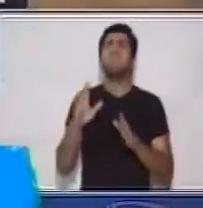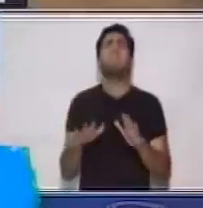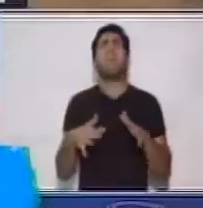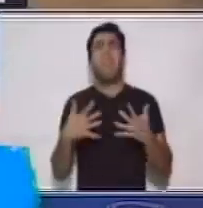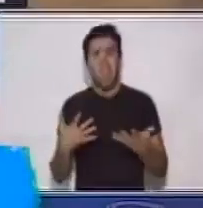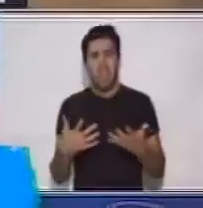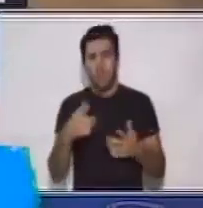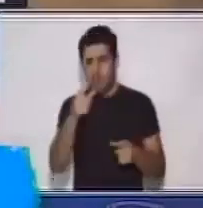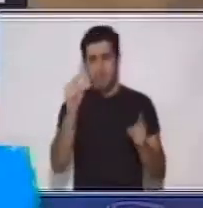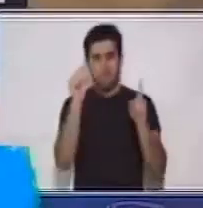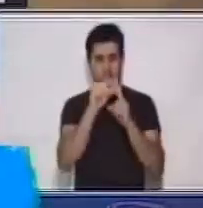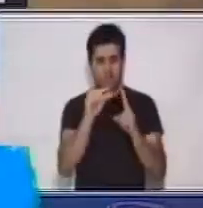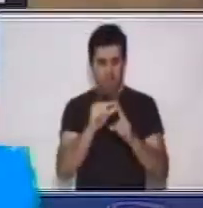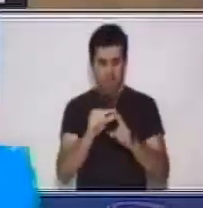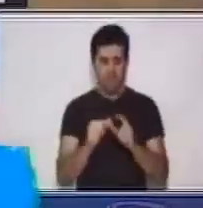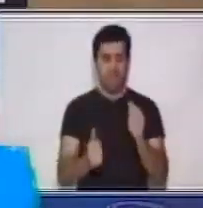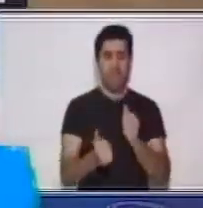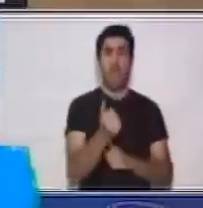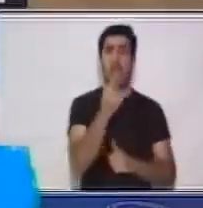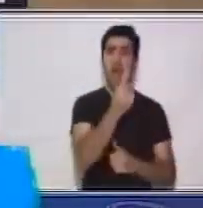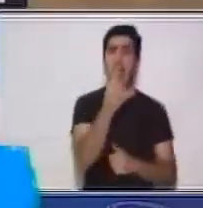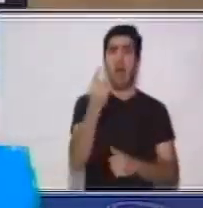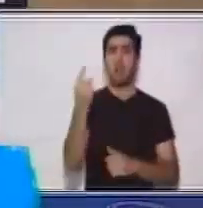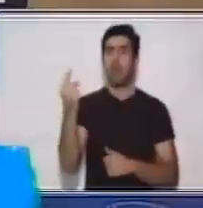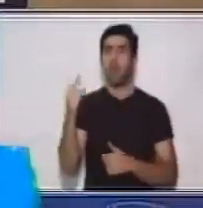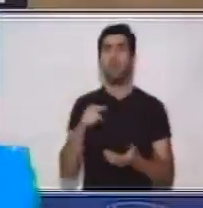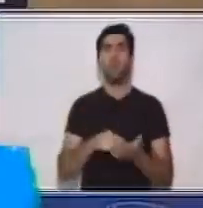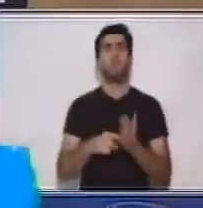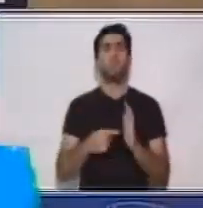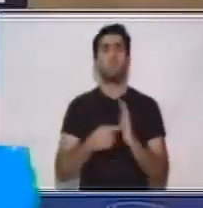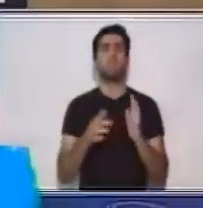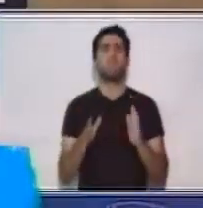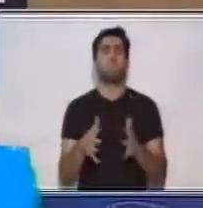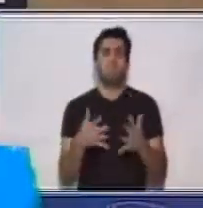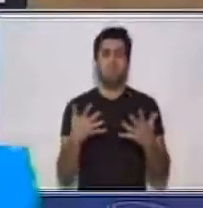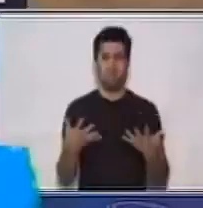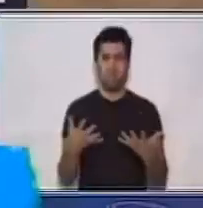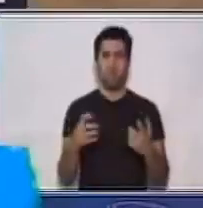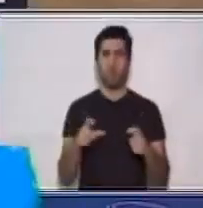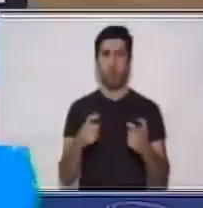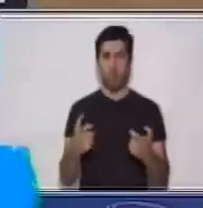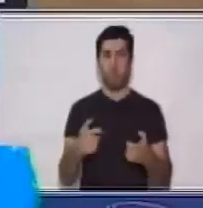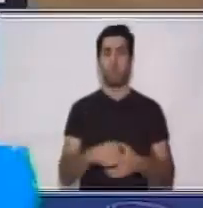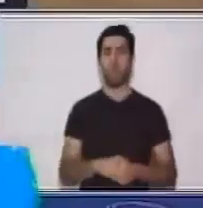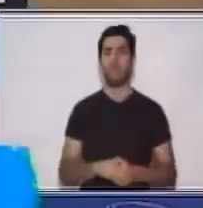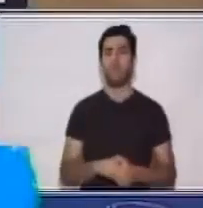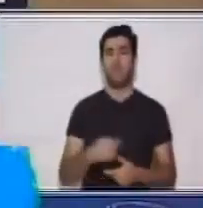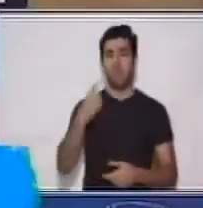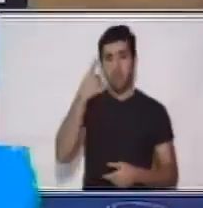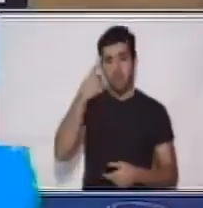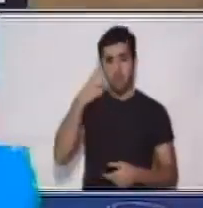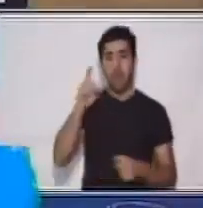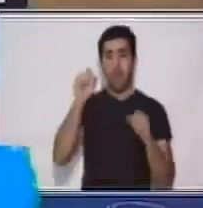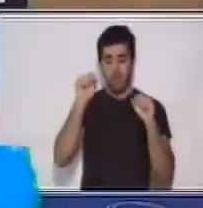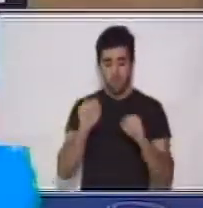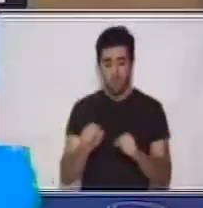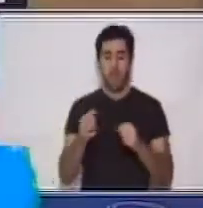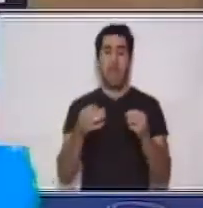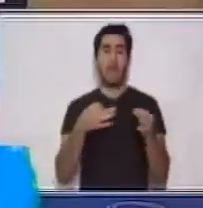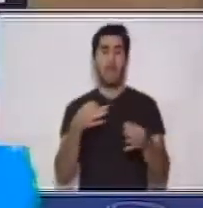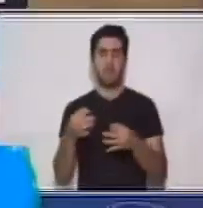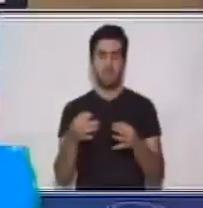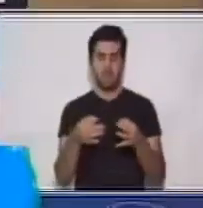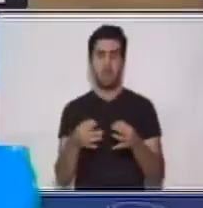de las palabras que consta o que contiene esta lectura que acabo de hacer, para poder explicarte